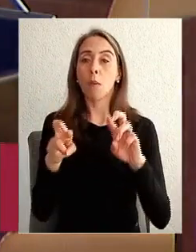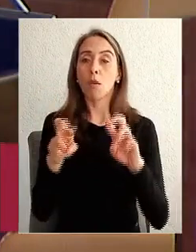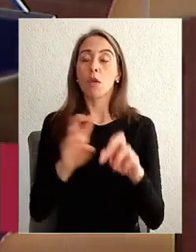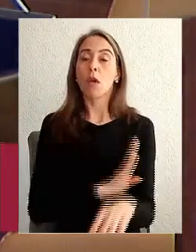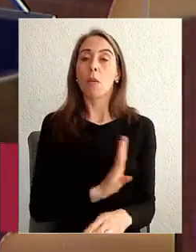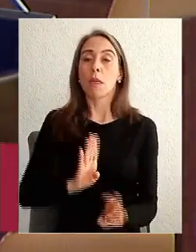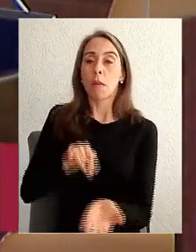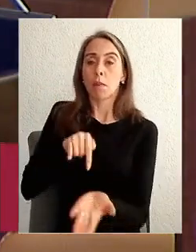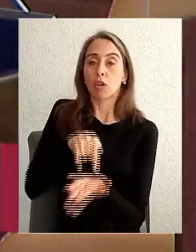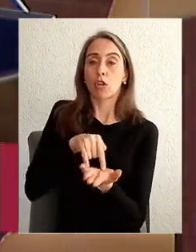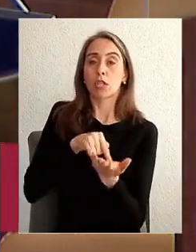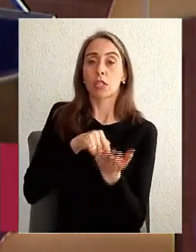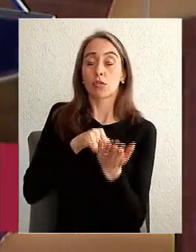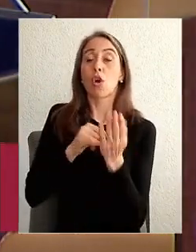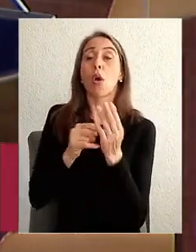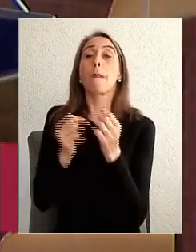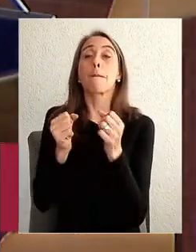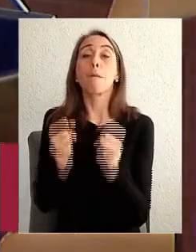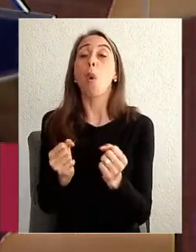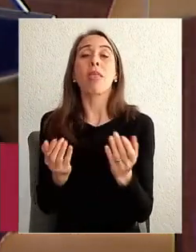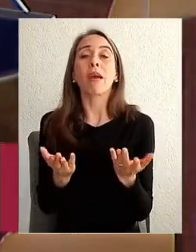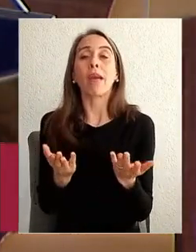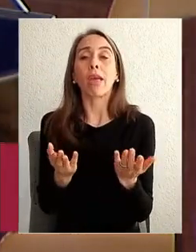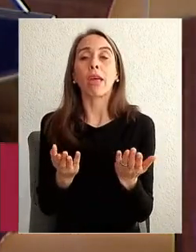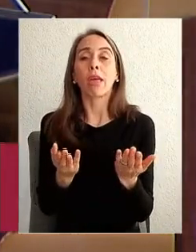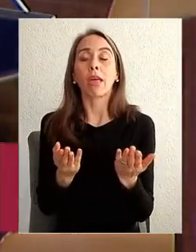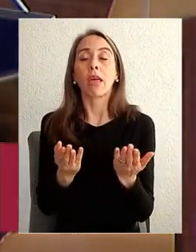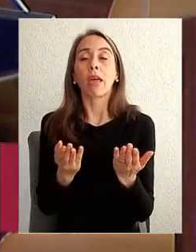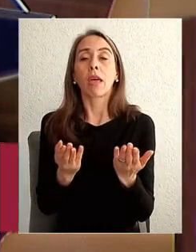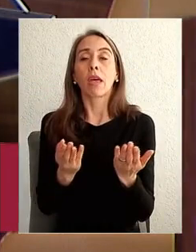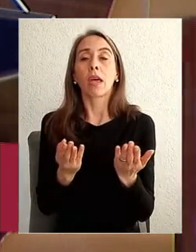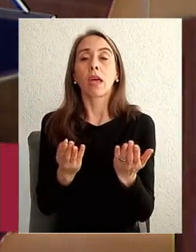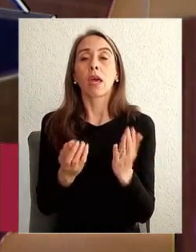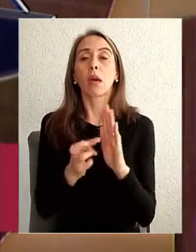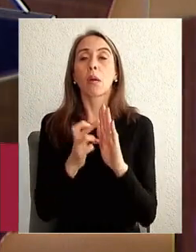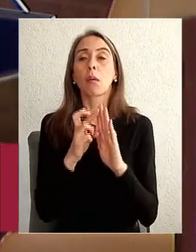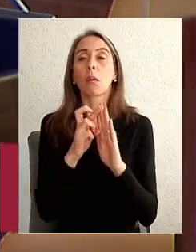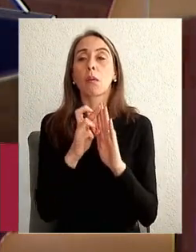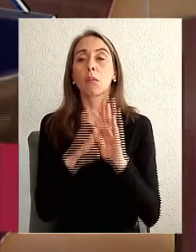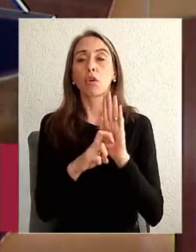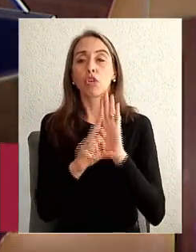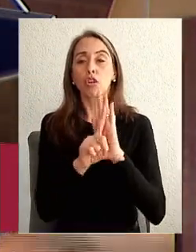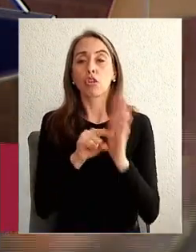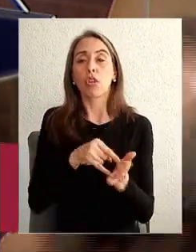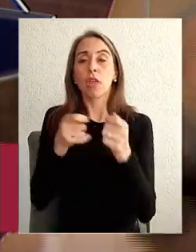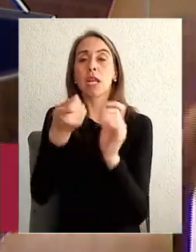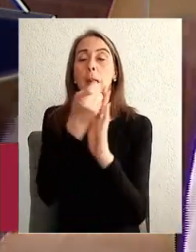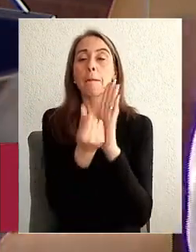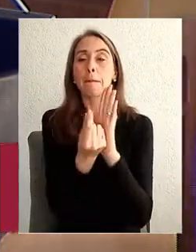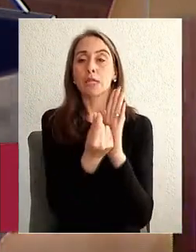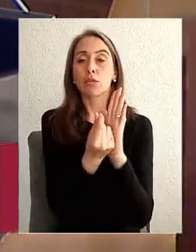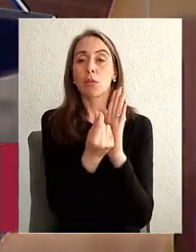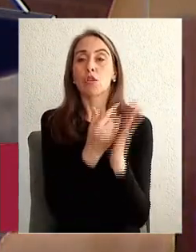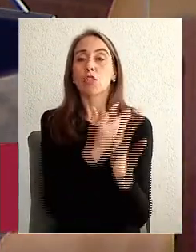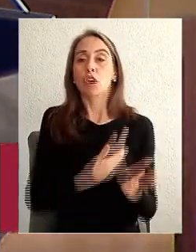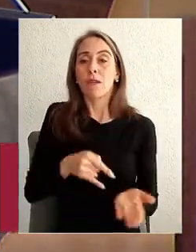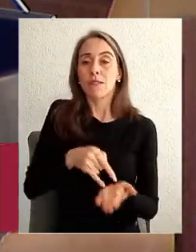modificar la propuesta de ley de presupuesto hecha por el gobierno